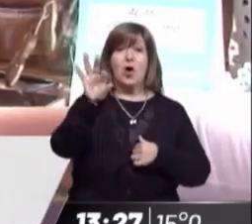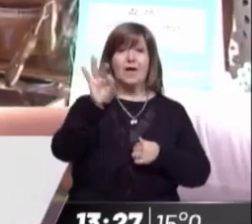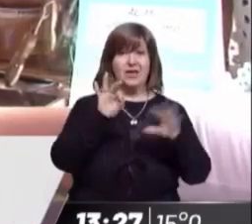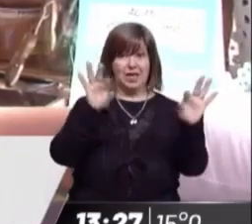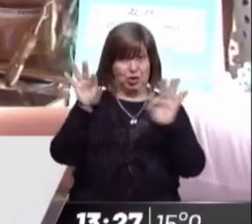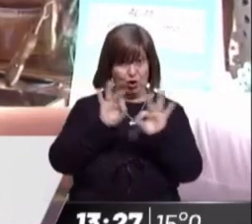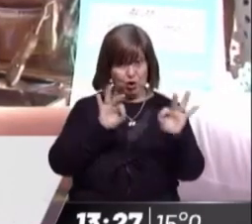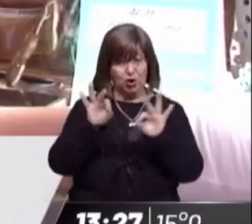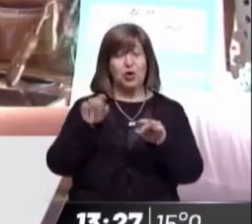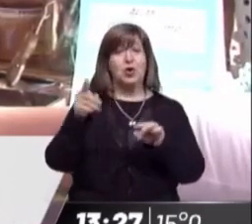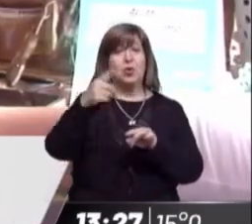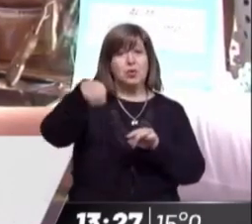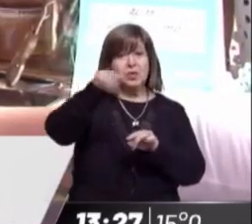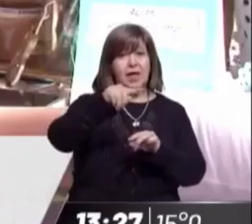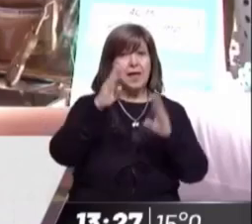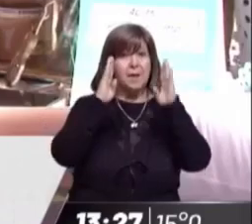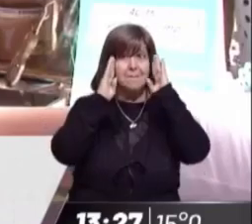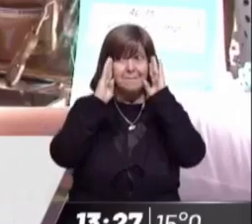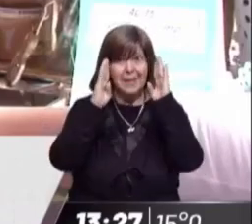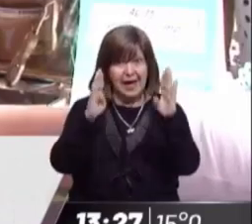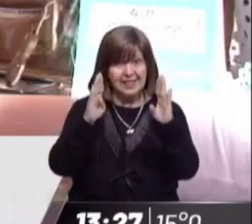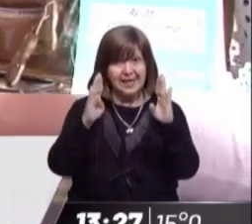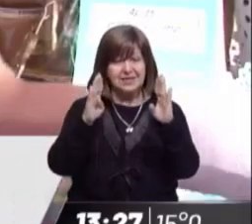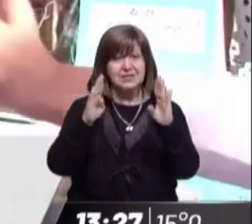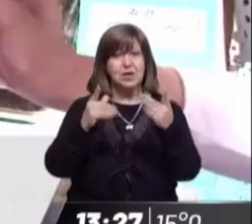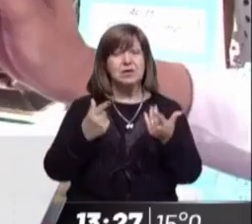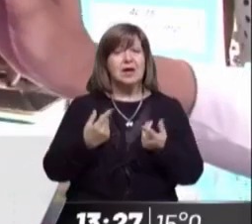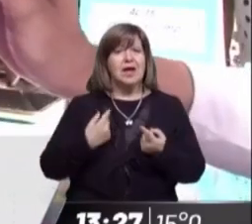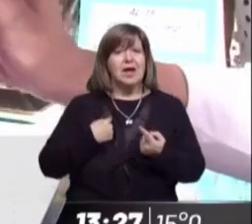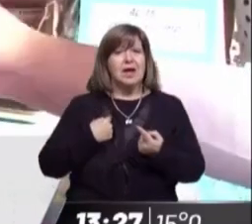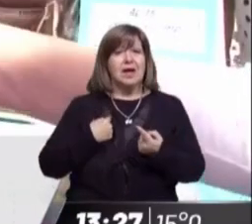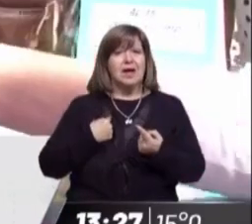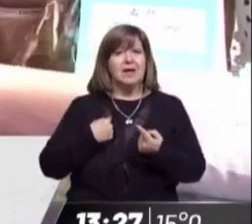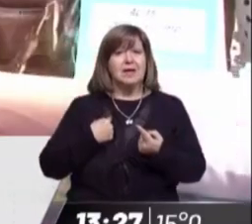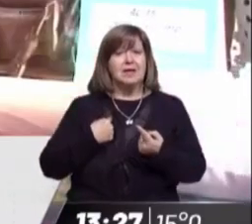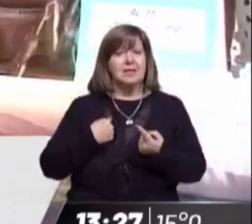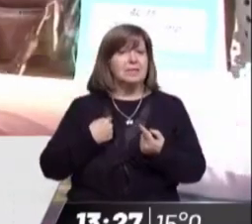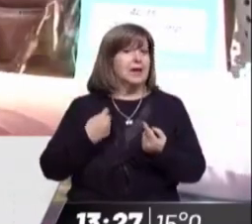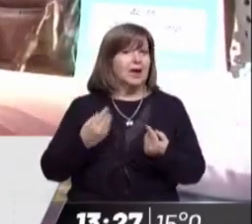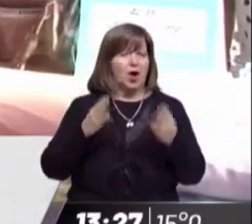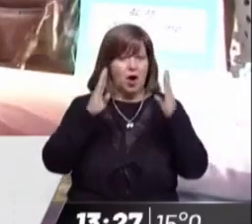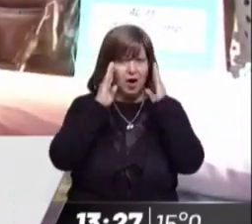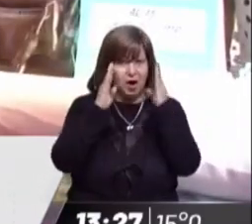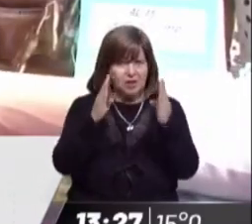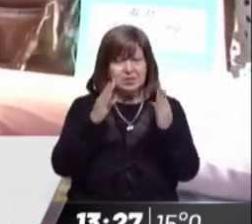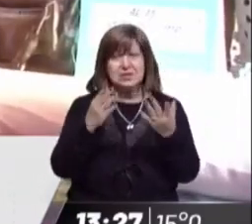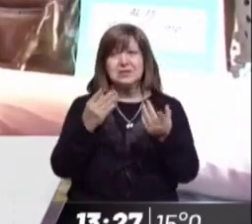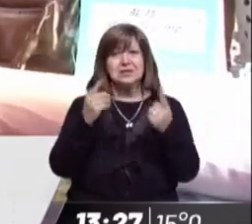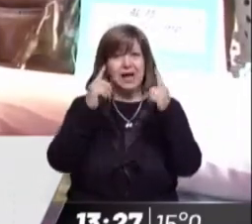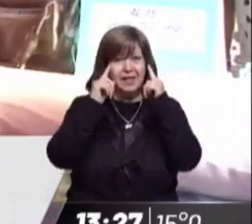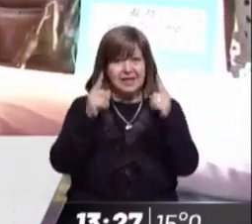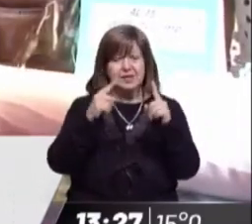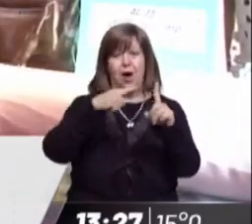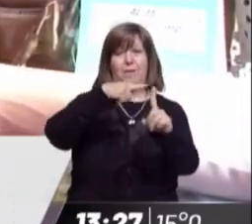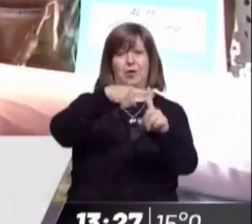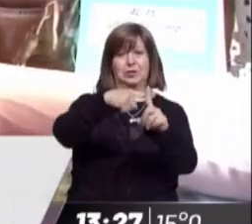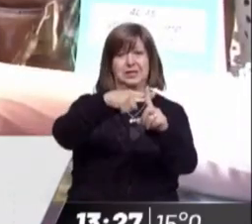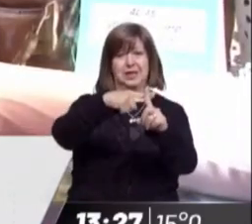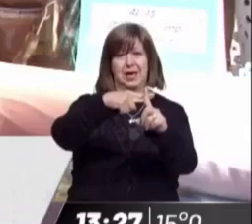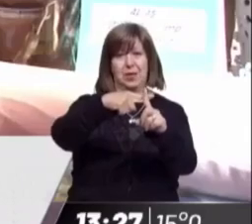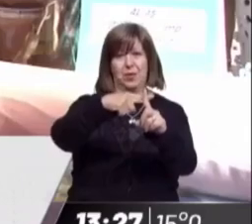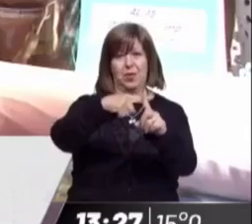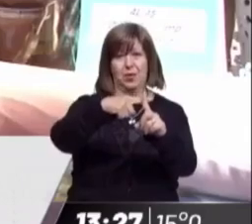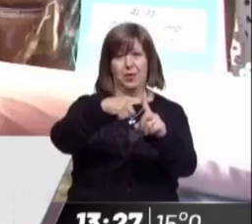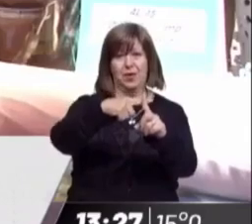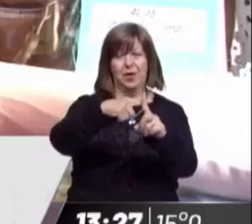eh tomen atención que conectarse que tiene que ser considerado tiene que ser considerado porque nos lleva a una eh a